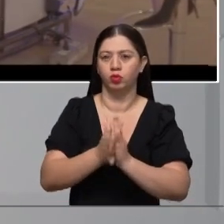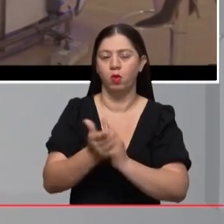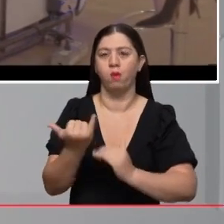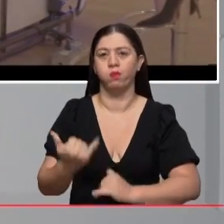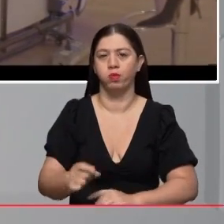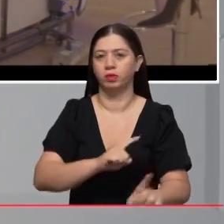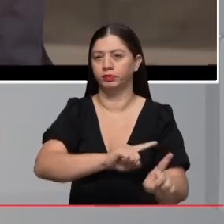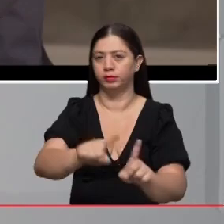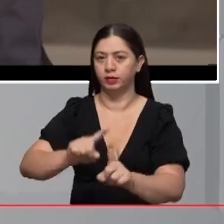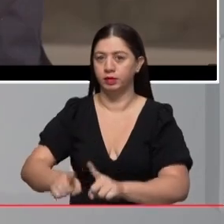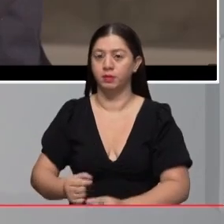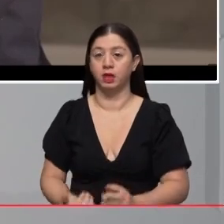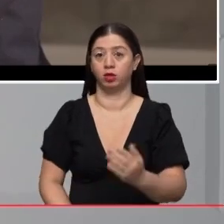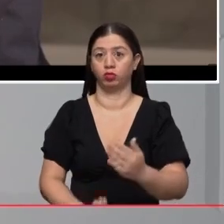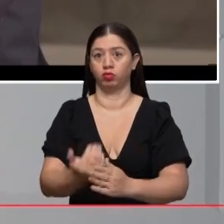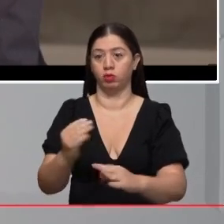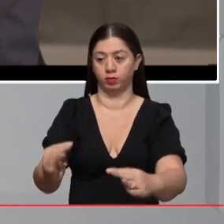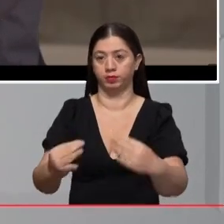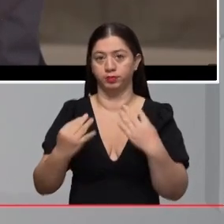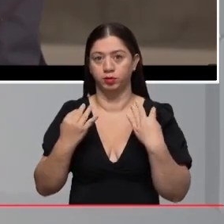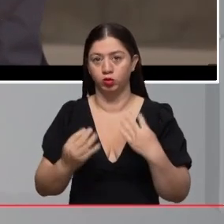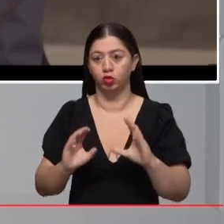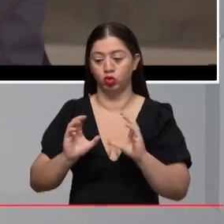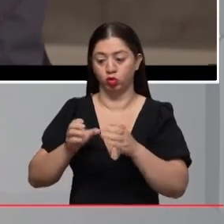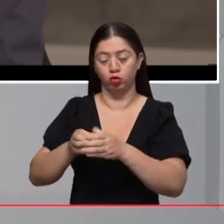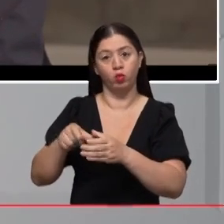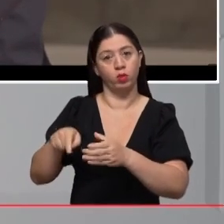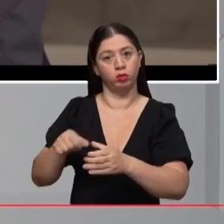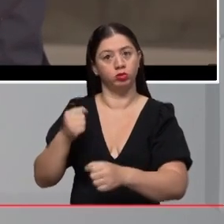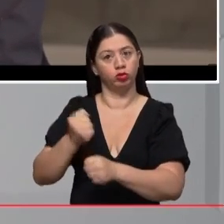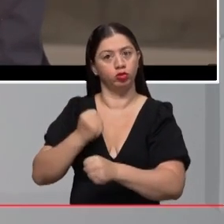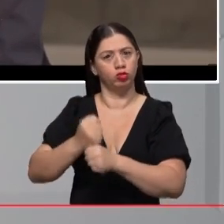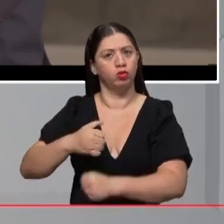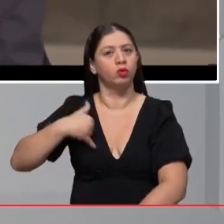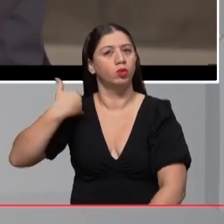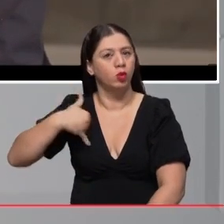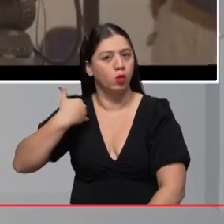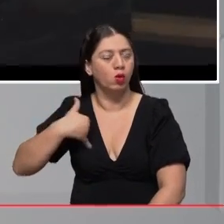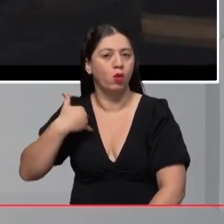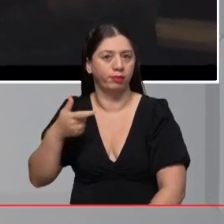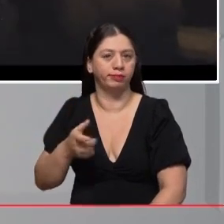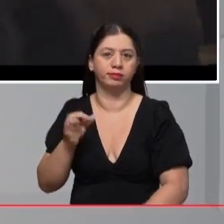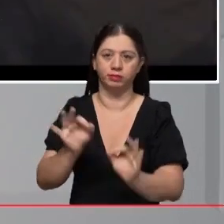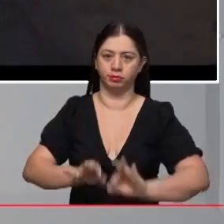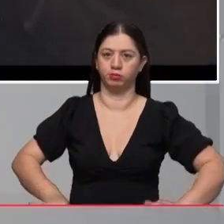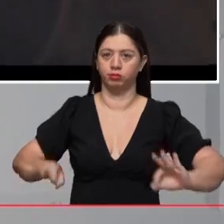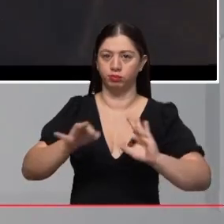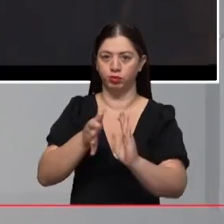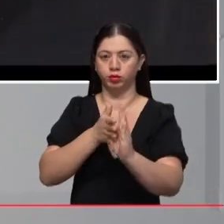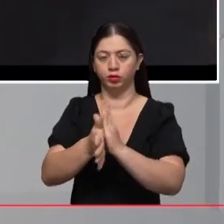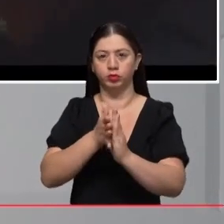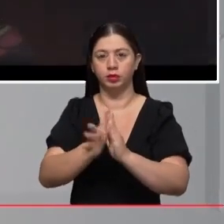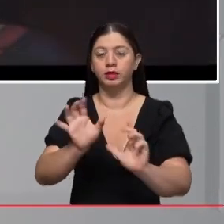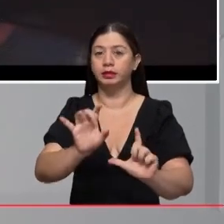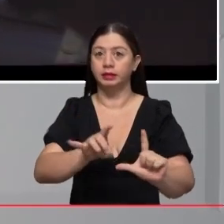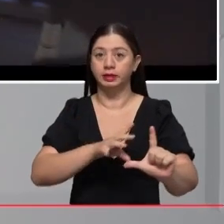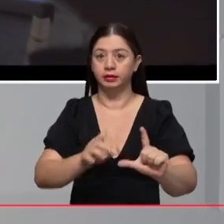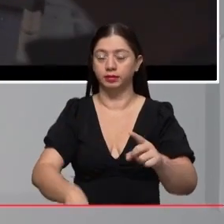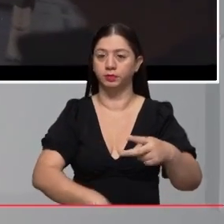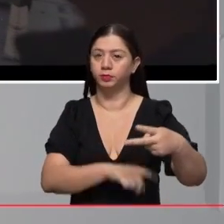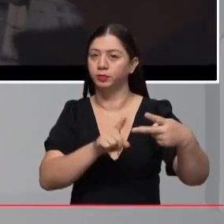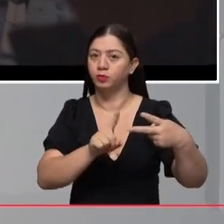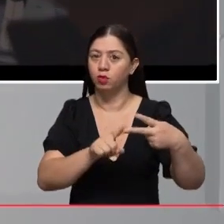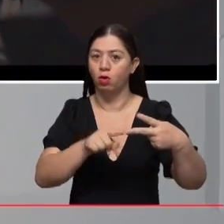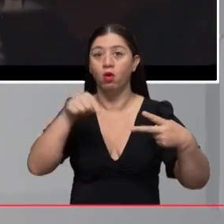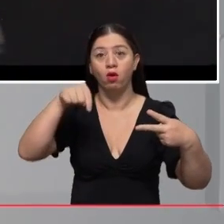producir contenidos para las nuevas audiencias. Contamos con un grupo de colaboradores jóvenes que ha logrado importantes resultados en el área digital. Dos,